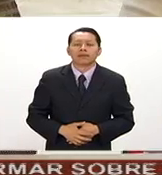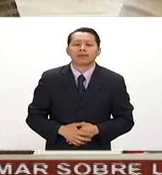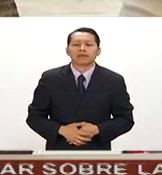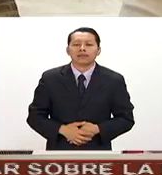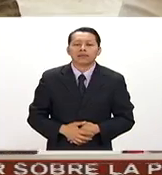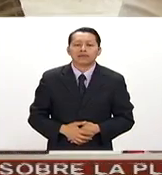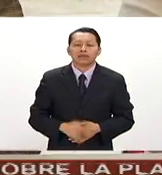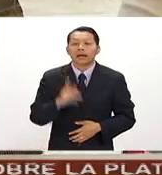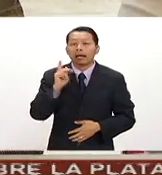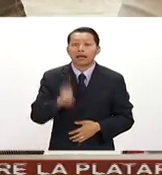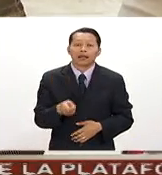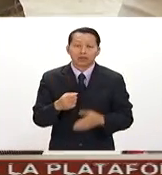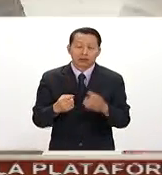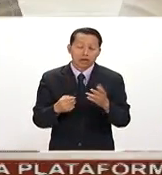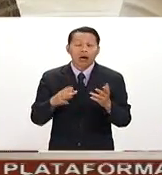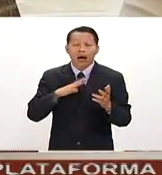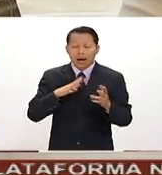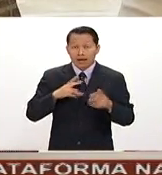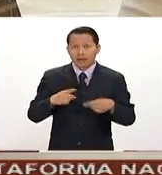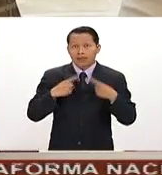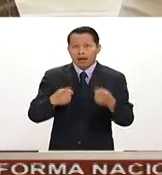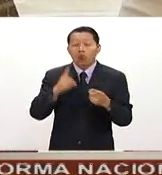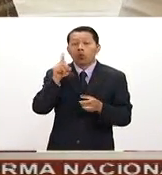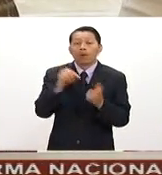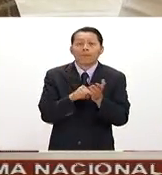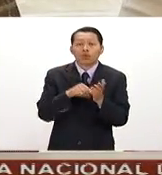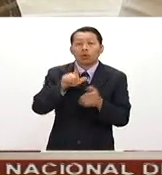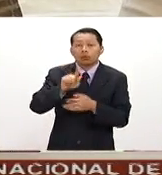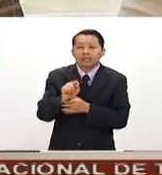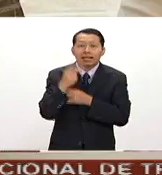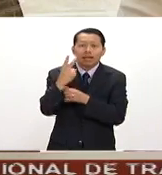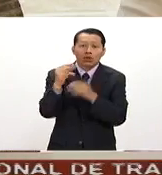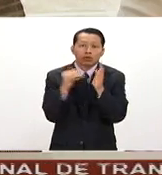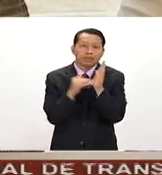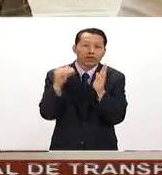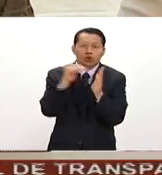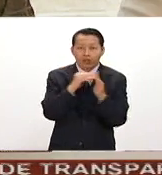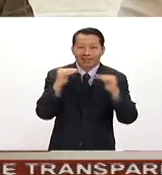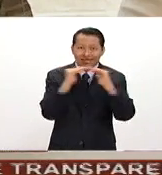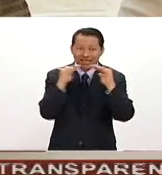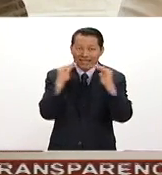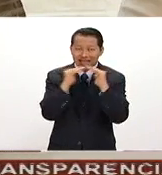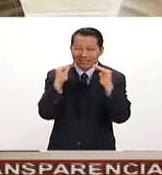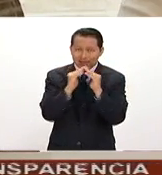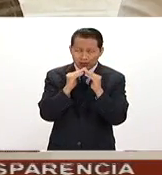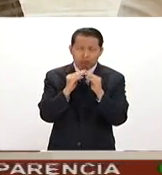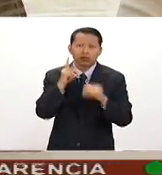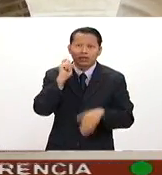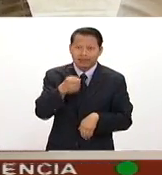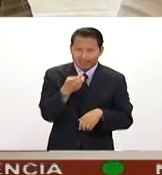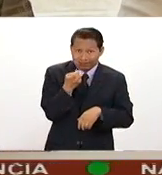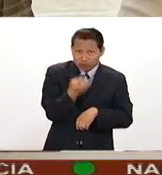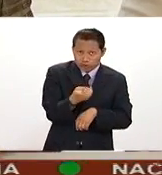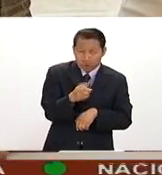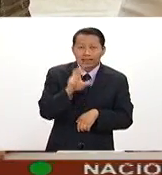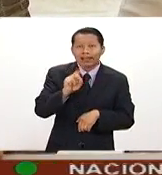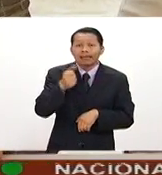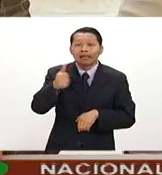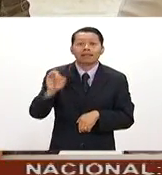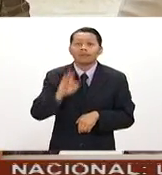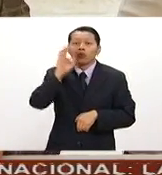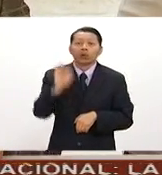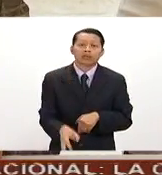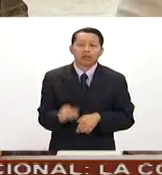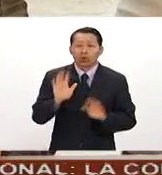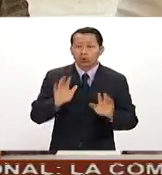De viviendas nuevas hemos entregado 1.72 millones de viviendas, de las cuales el 36%